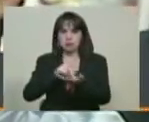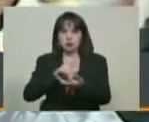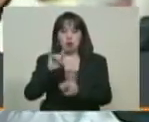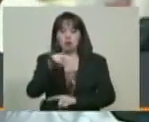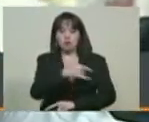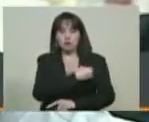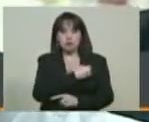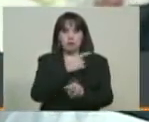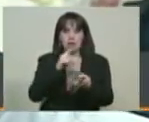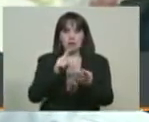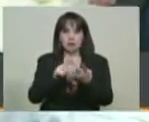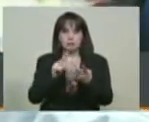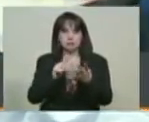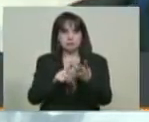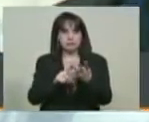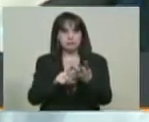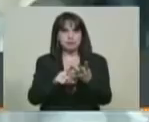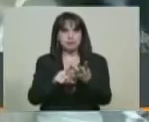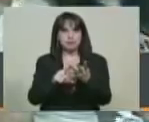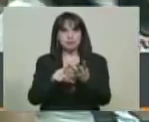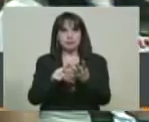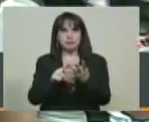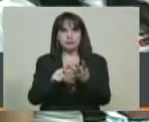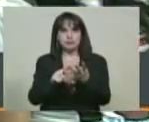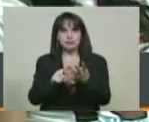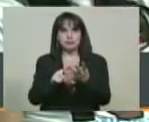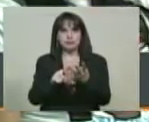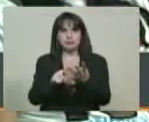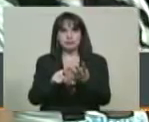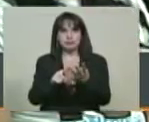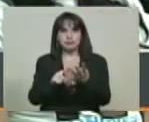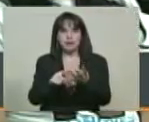universidades, en los liceos,